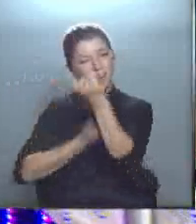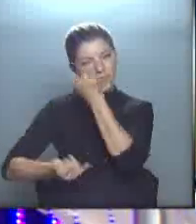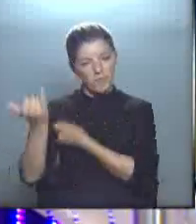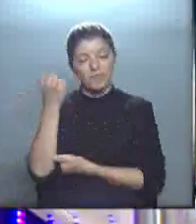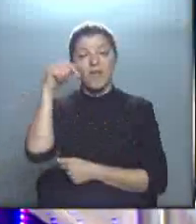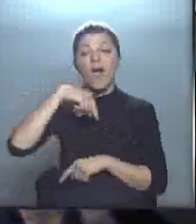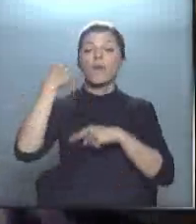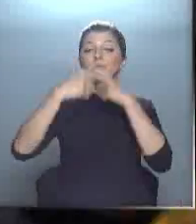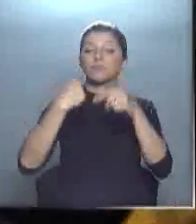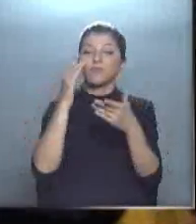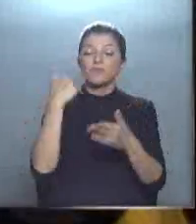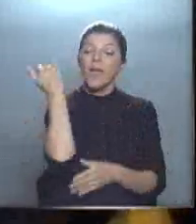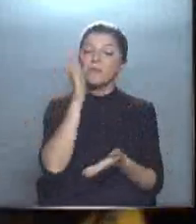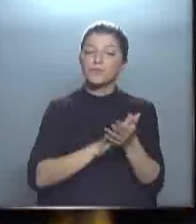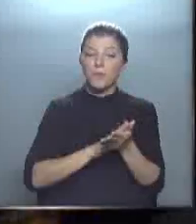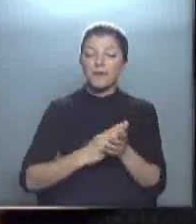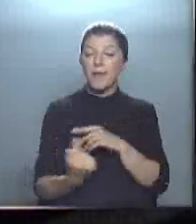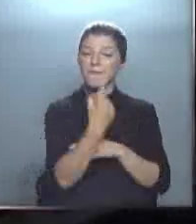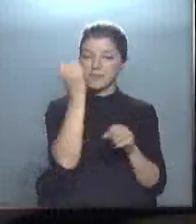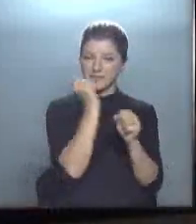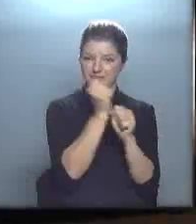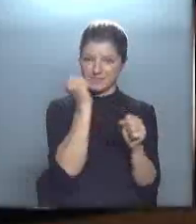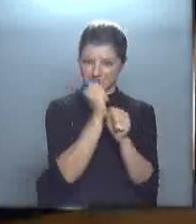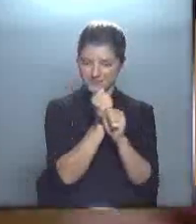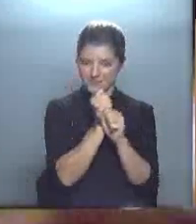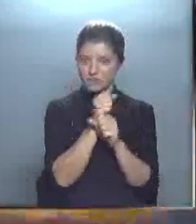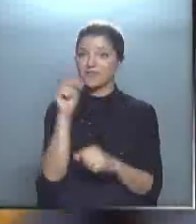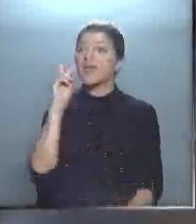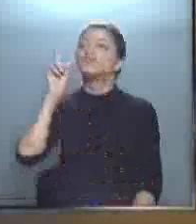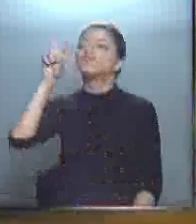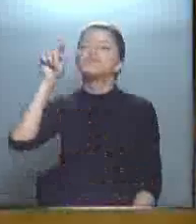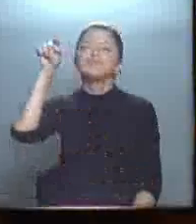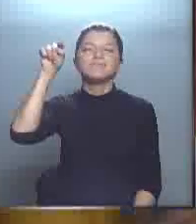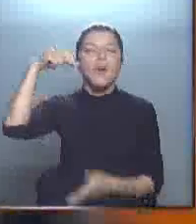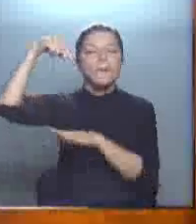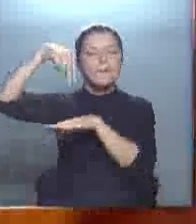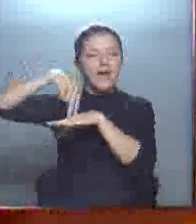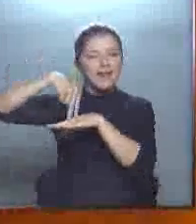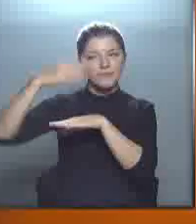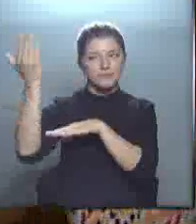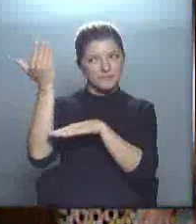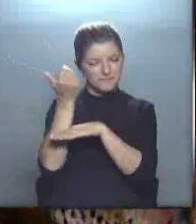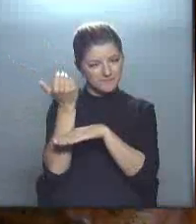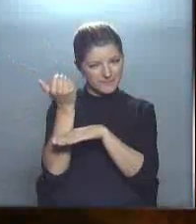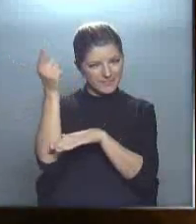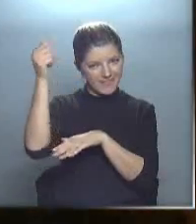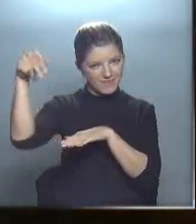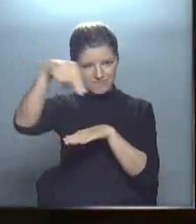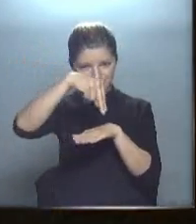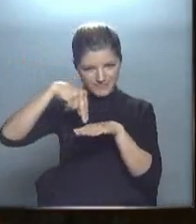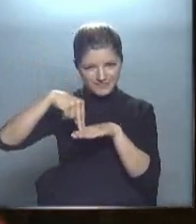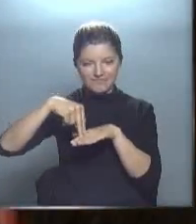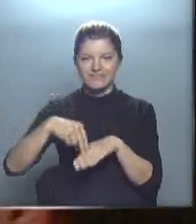Sigamos hablando del primer laburo, muchachos. Ahí los que están parados, gente, ahí está, mira, tengo. Venga, venga para acá adelante, ahí está. Ahí está, muy bien. Es un